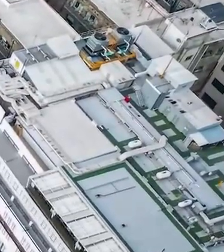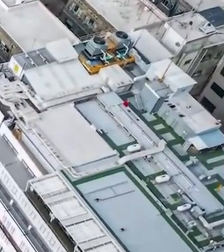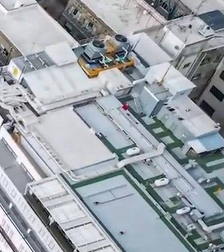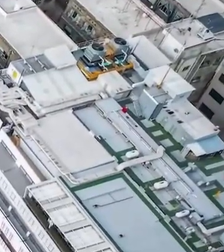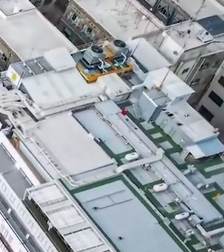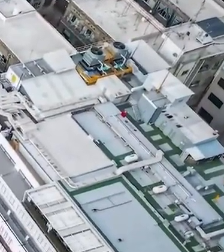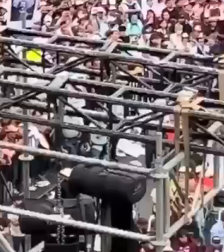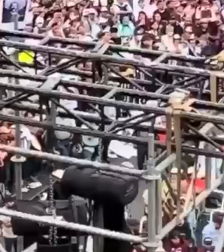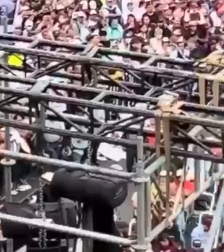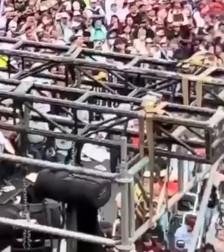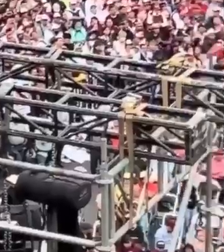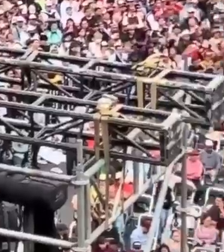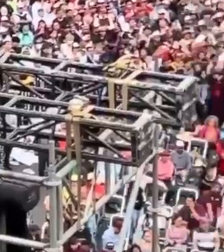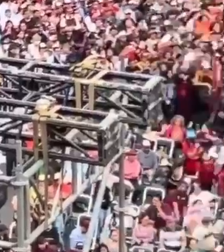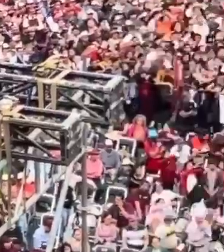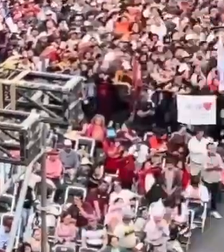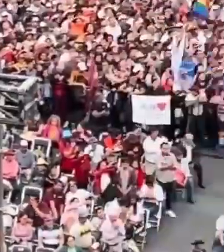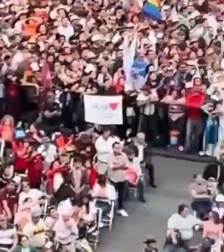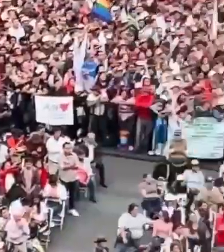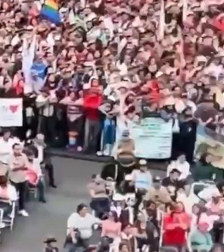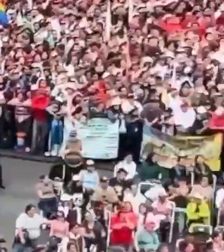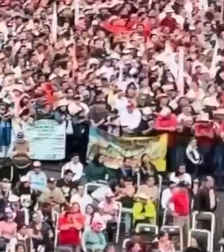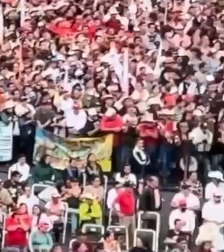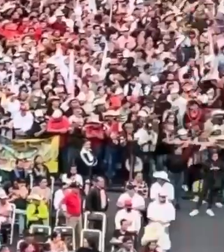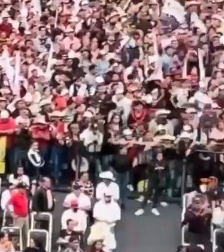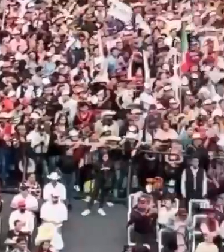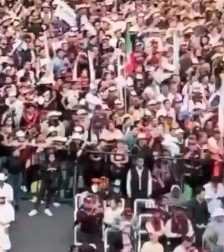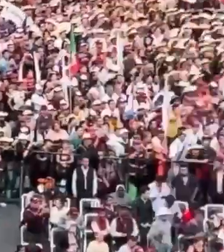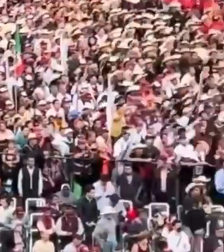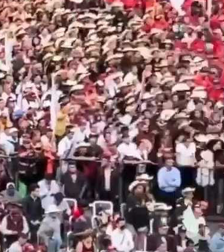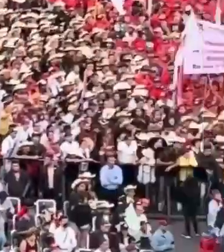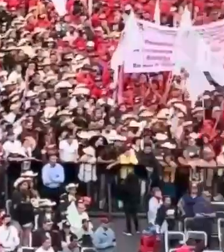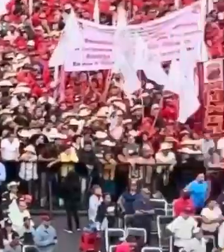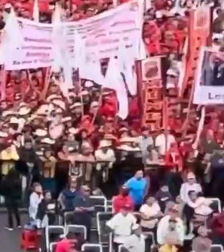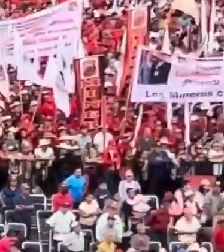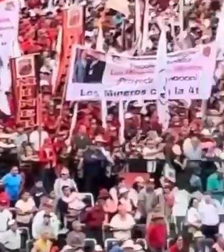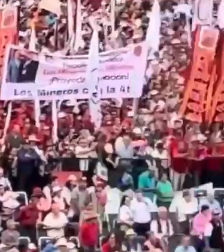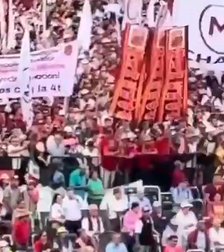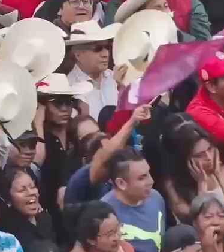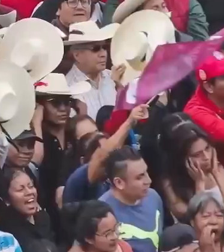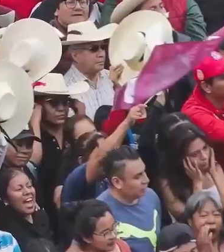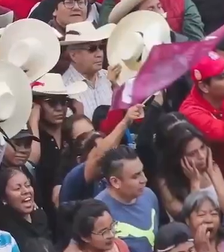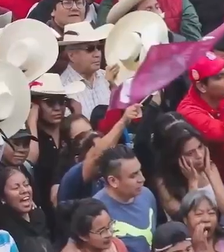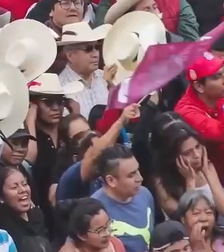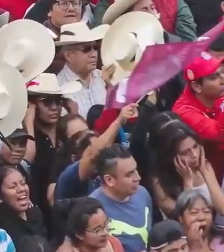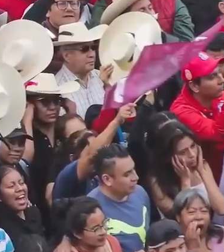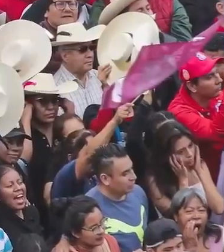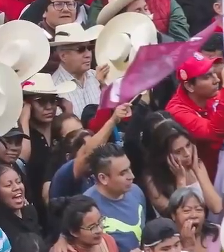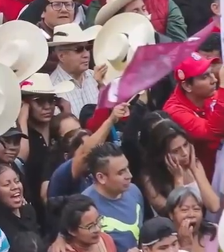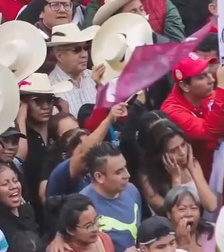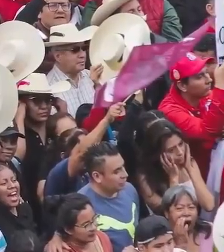de la gente, insultan, actúan con prepotencia y creen que